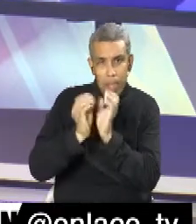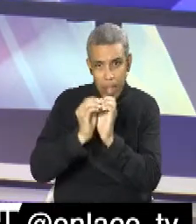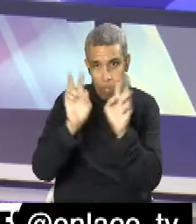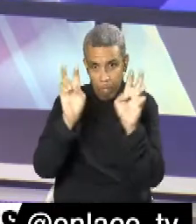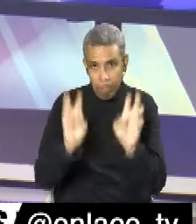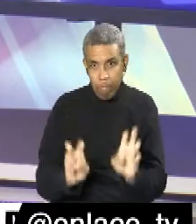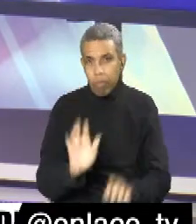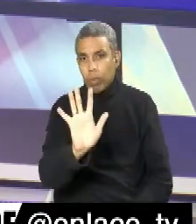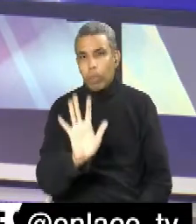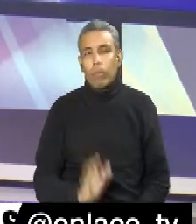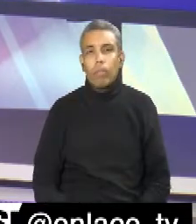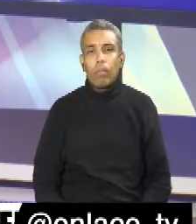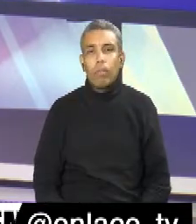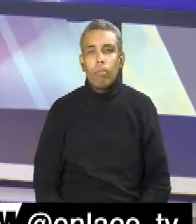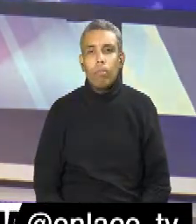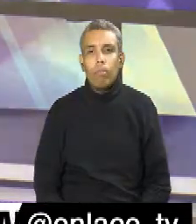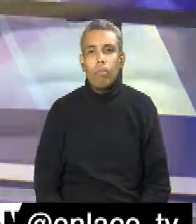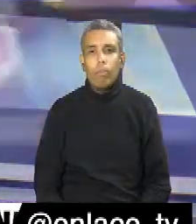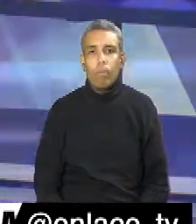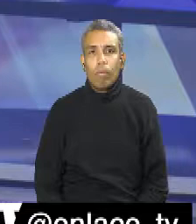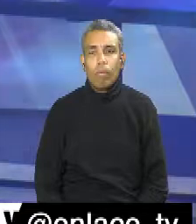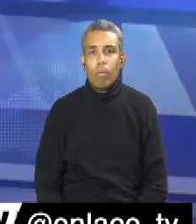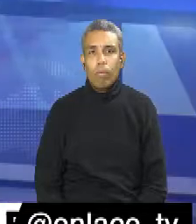de lo que usted quiere ver.